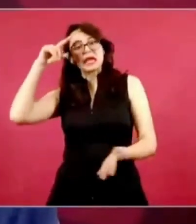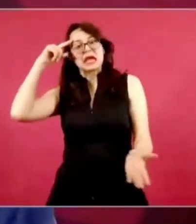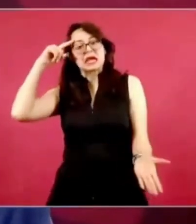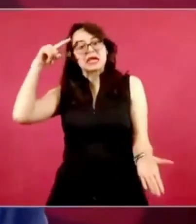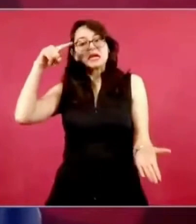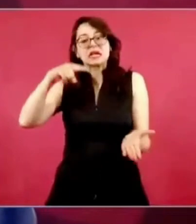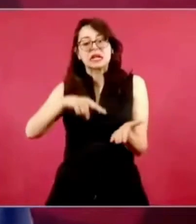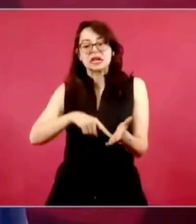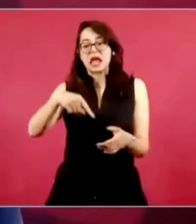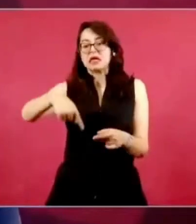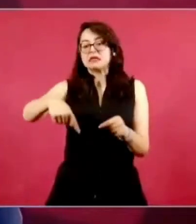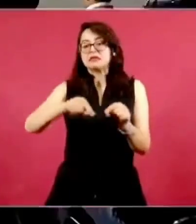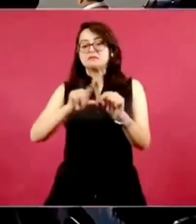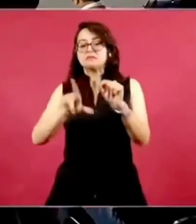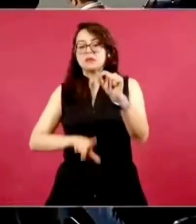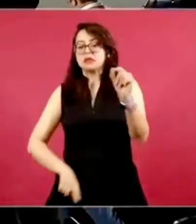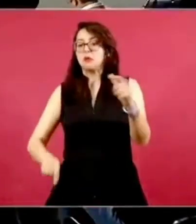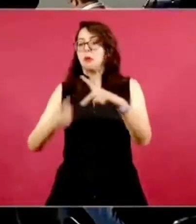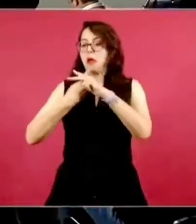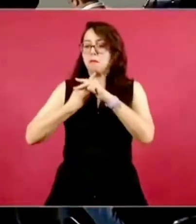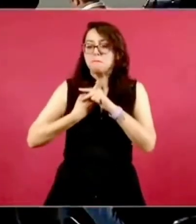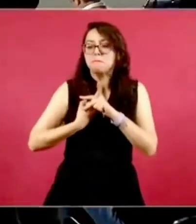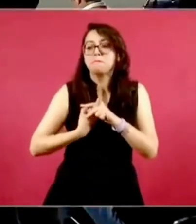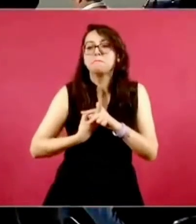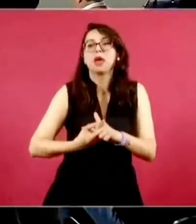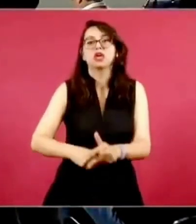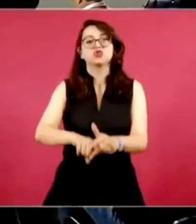hace 500 años,